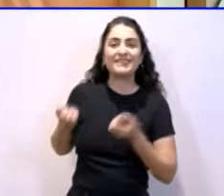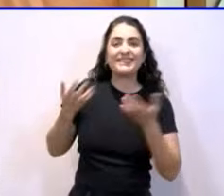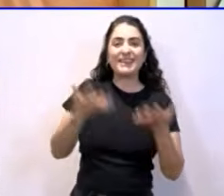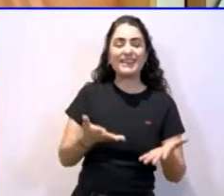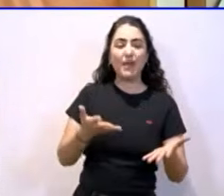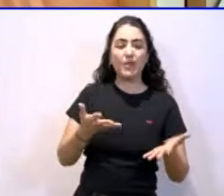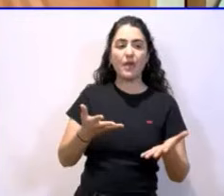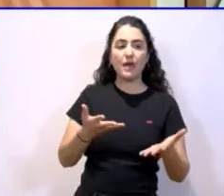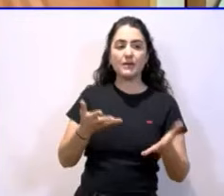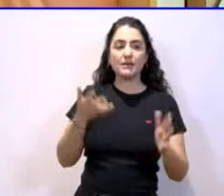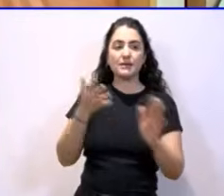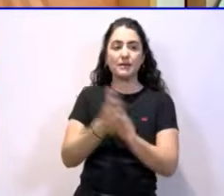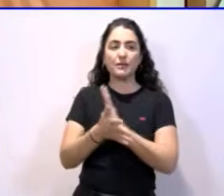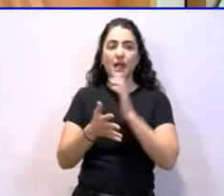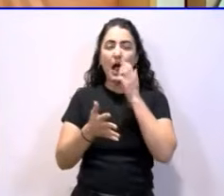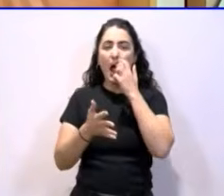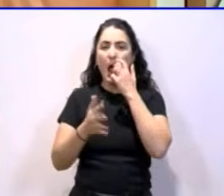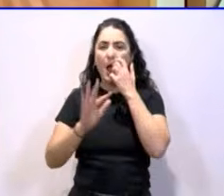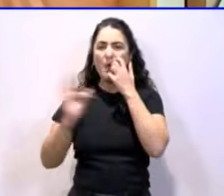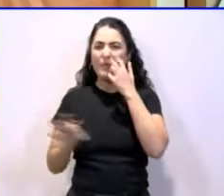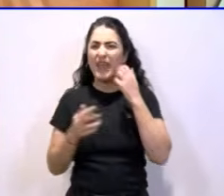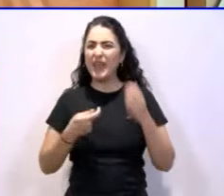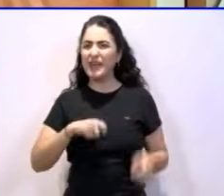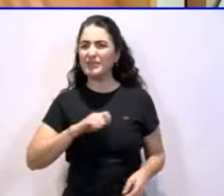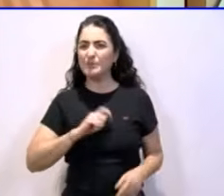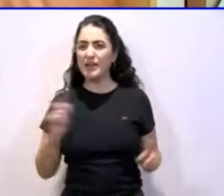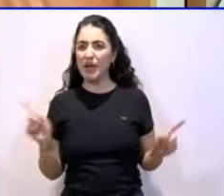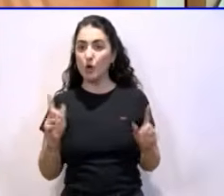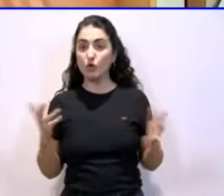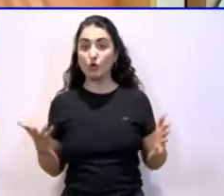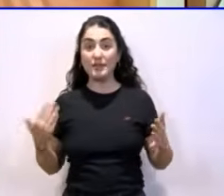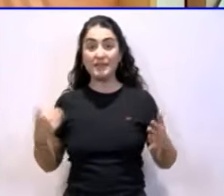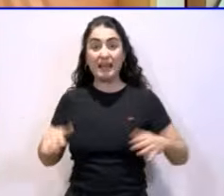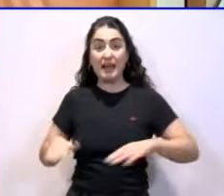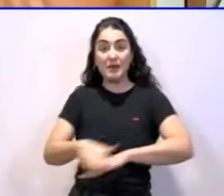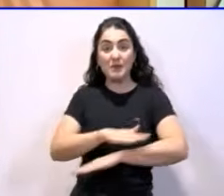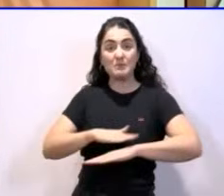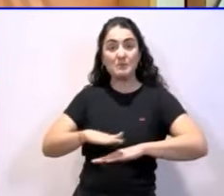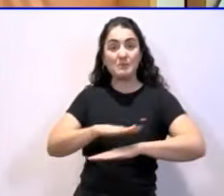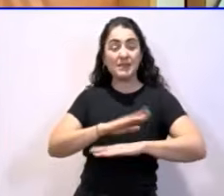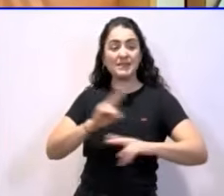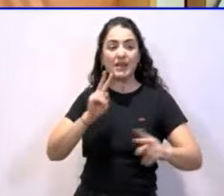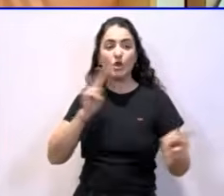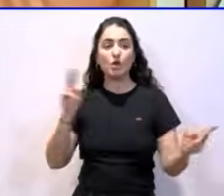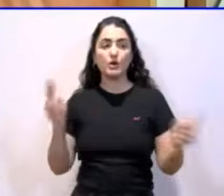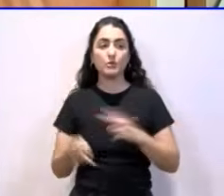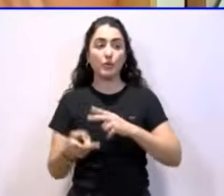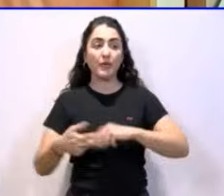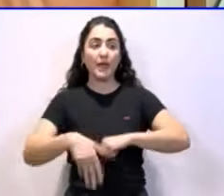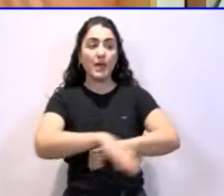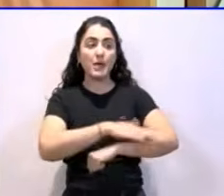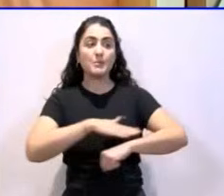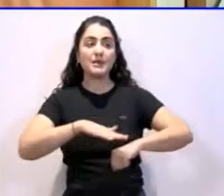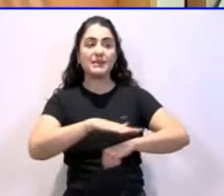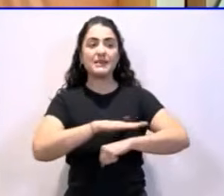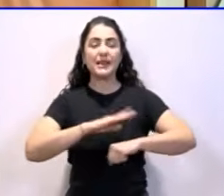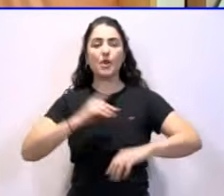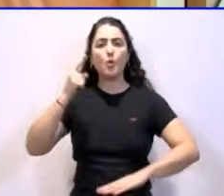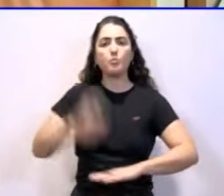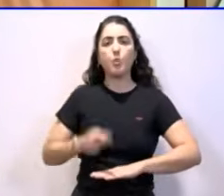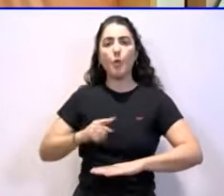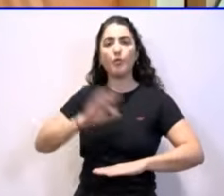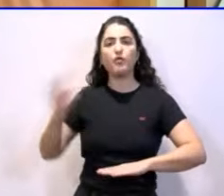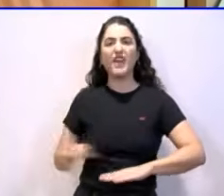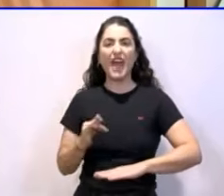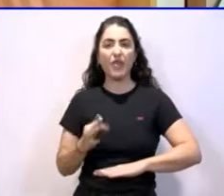la fijeza a España. Pues ya le acaba de responder el Ministerio a su interpelación. Según el Ministerio, nadie impone la